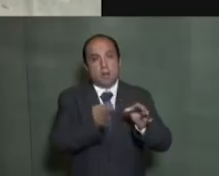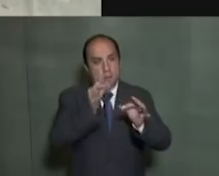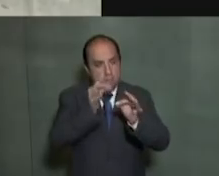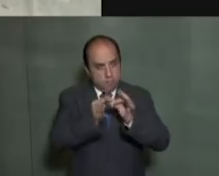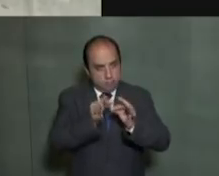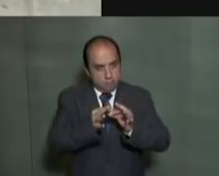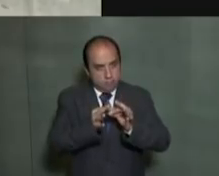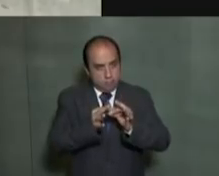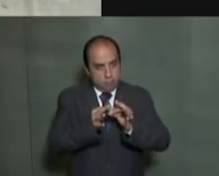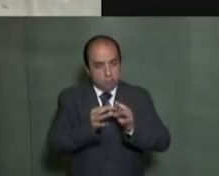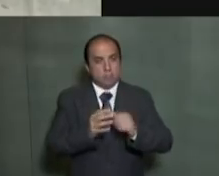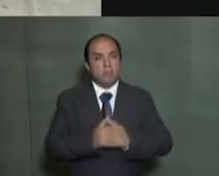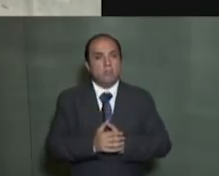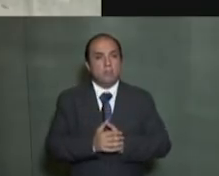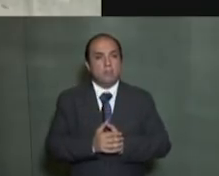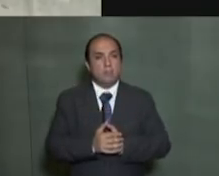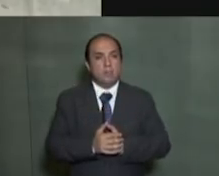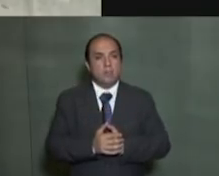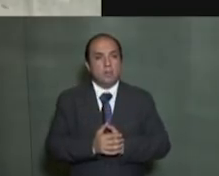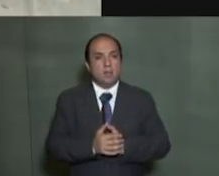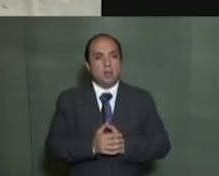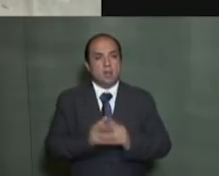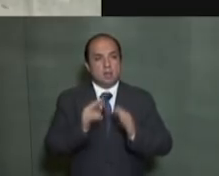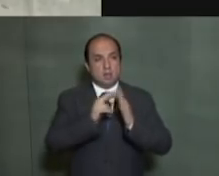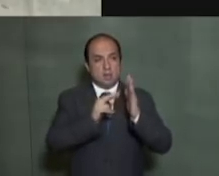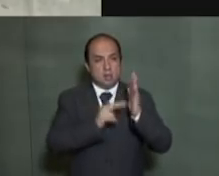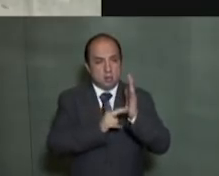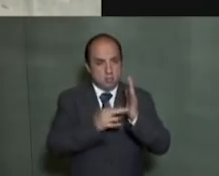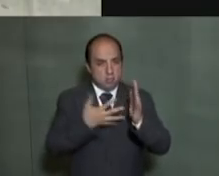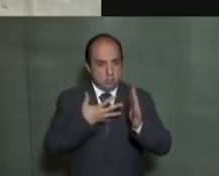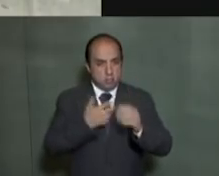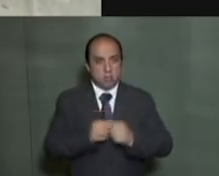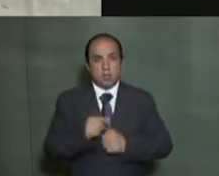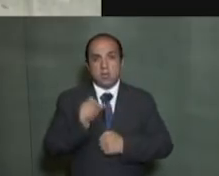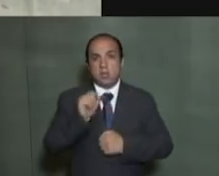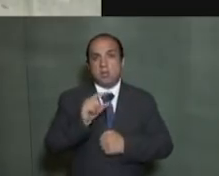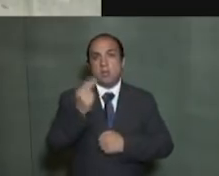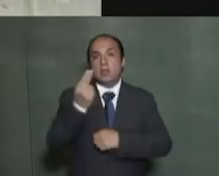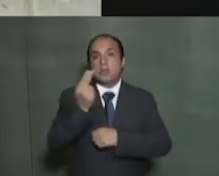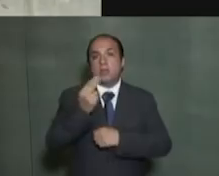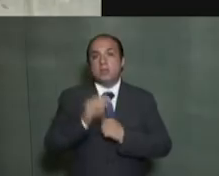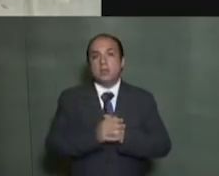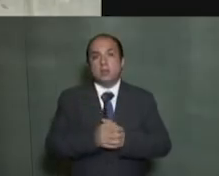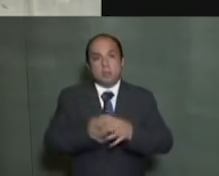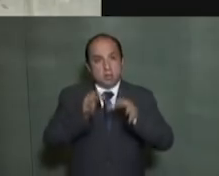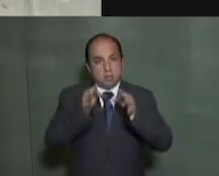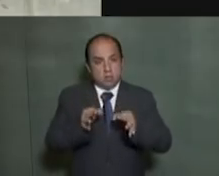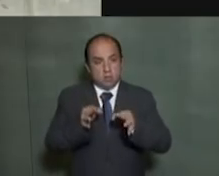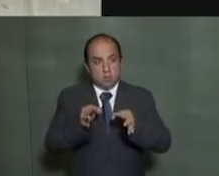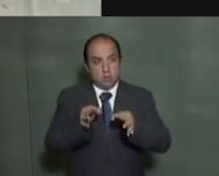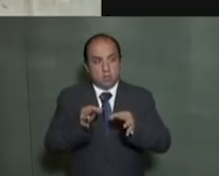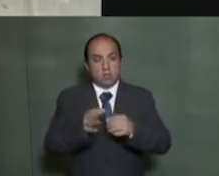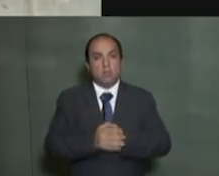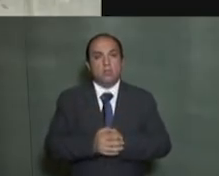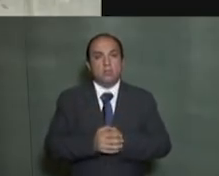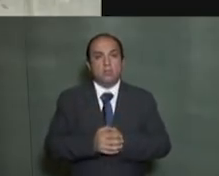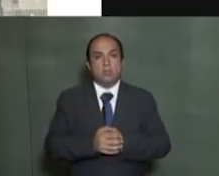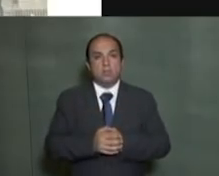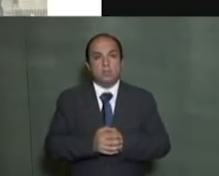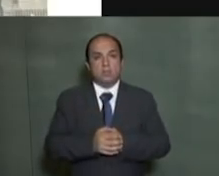satisfactoriamente no solamente con las especificaciones para su ejecución, sino con lo que se requiere para un correcto comportamiento estructural.